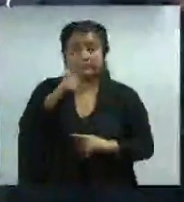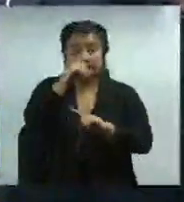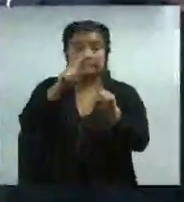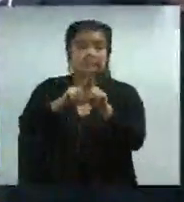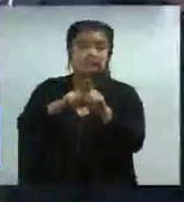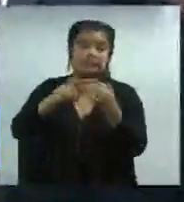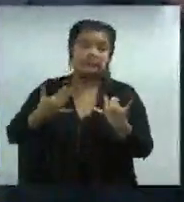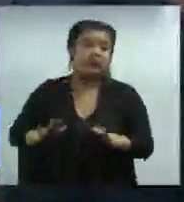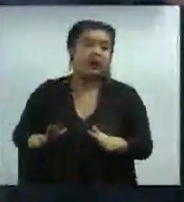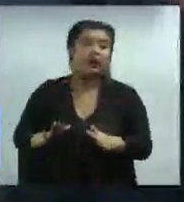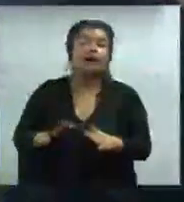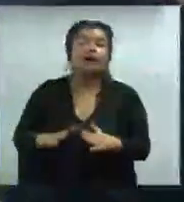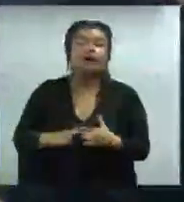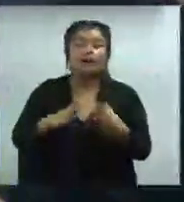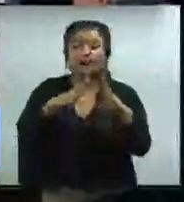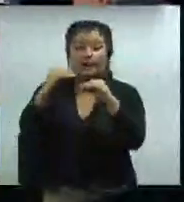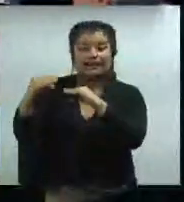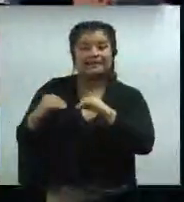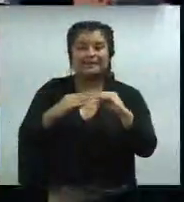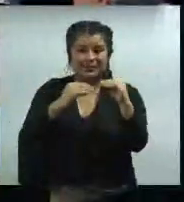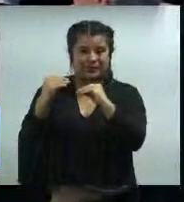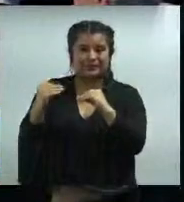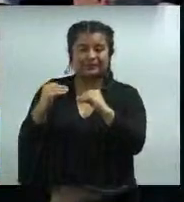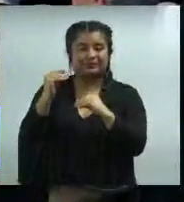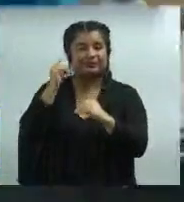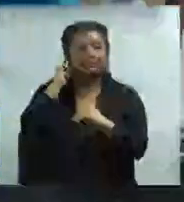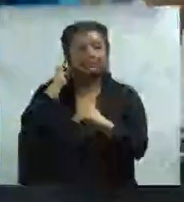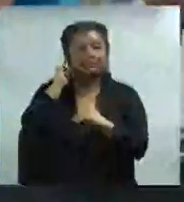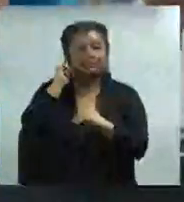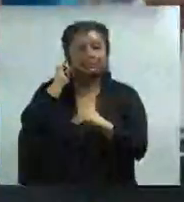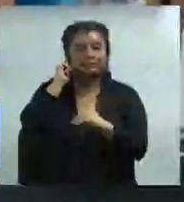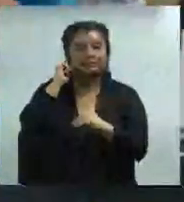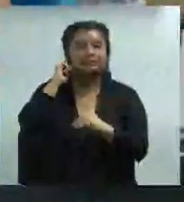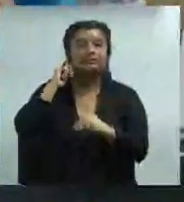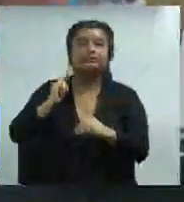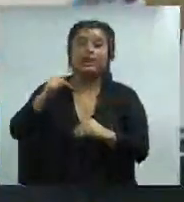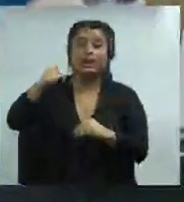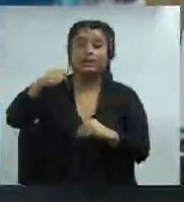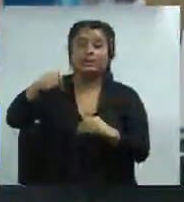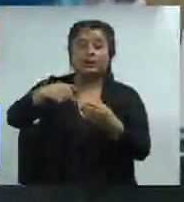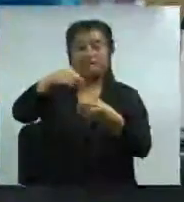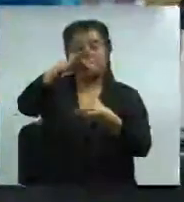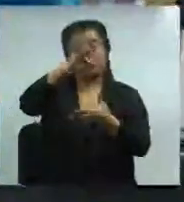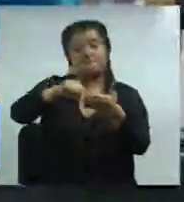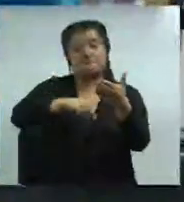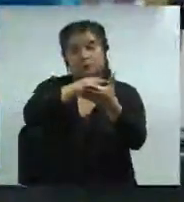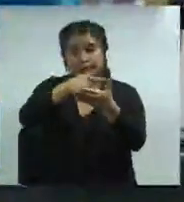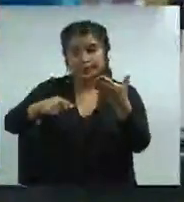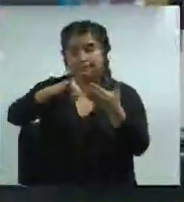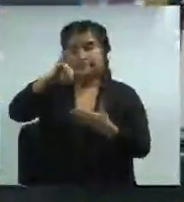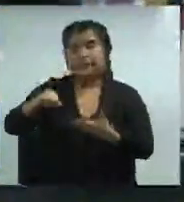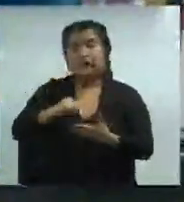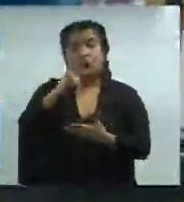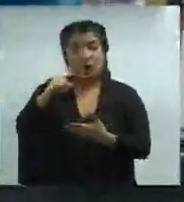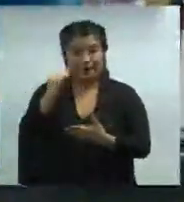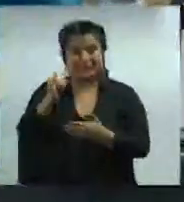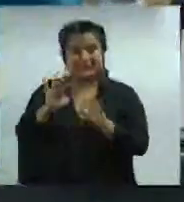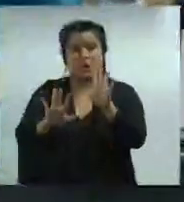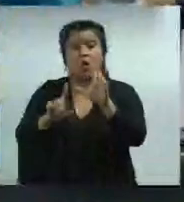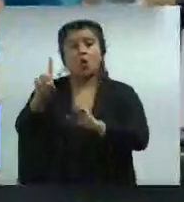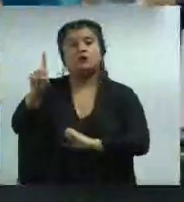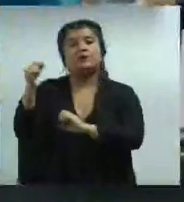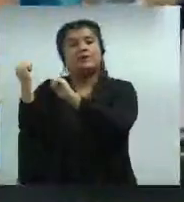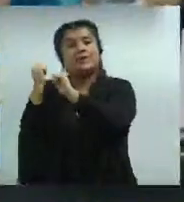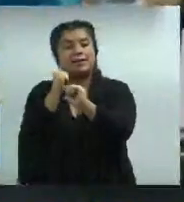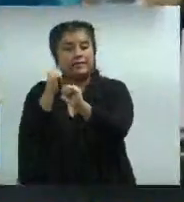Habiéndose agotado la discusión, se entrará a votar el orden del día para el jueves 11 de